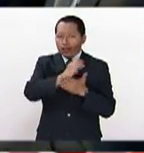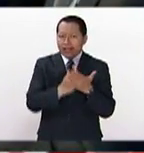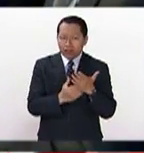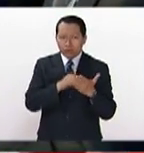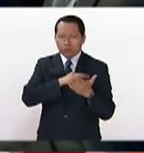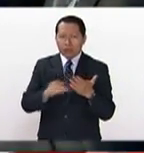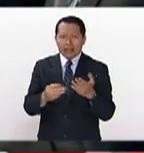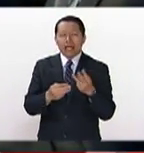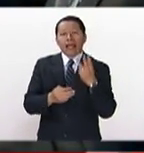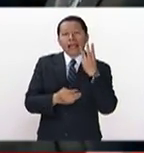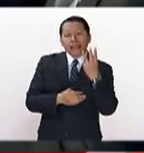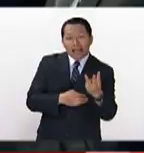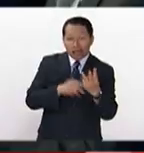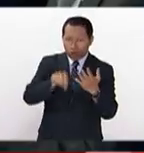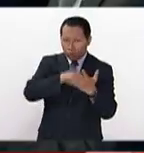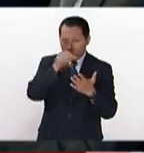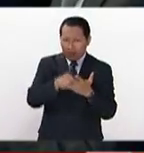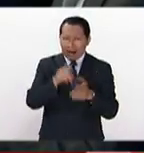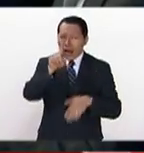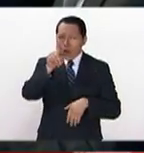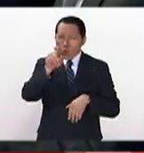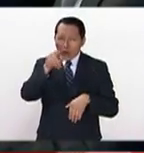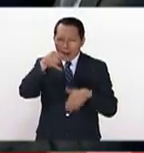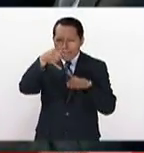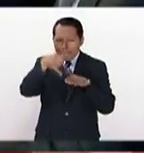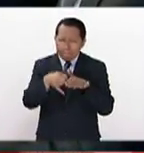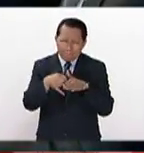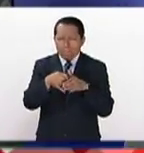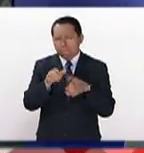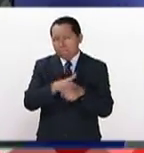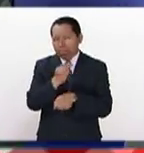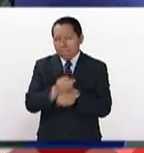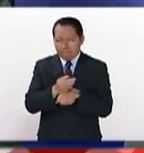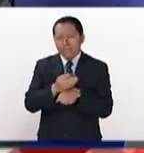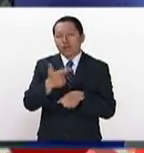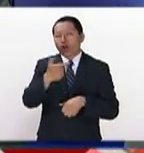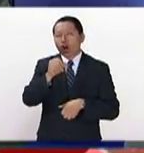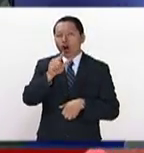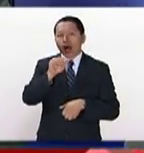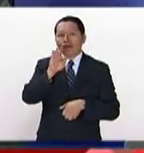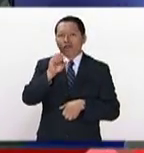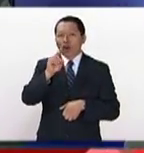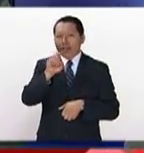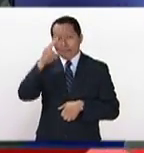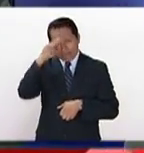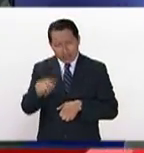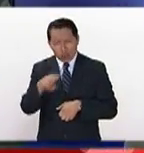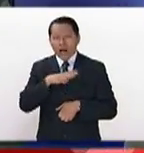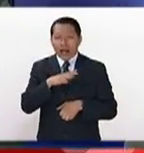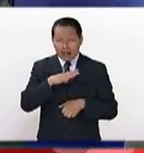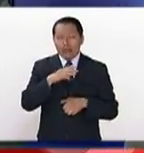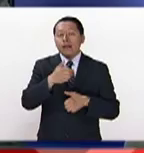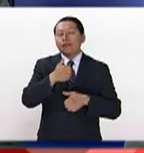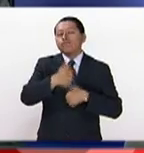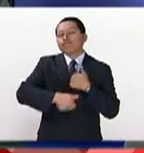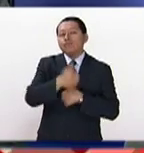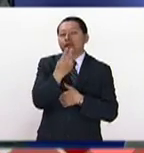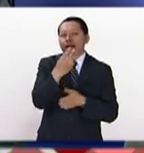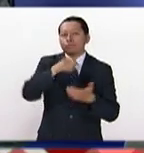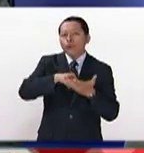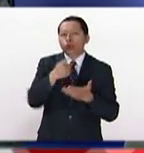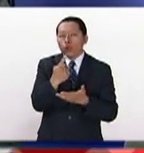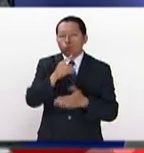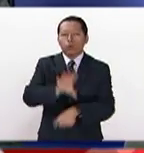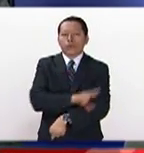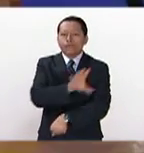para 3 bloques de aguas poco profundas del Golfo de México. Esto corresponde a la ronda 3.1 de la